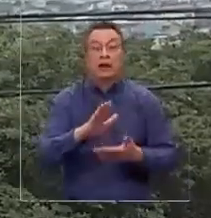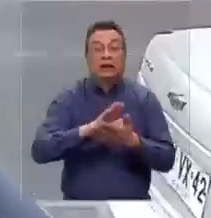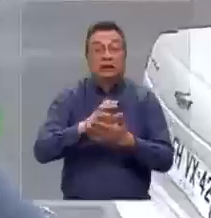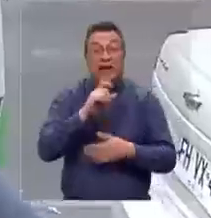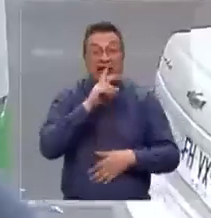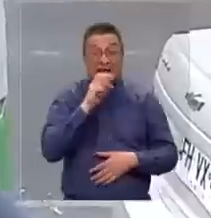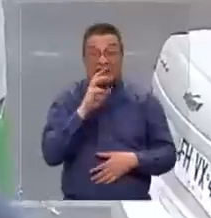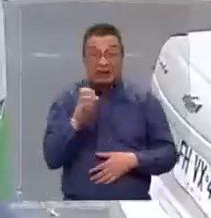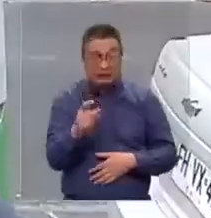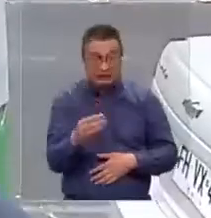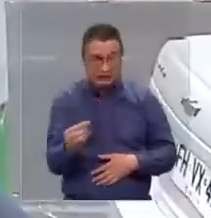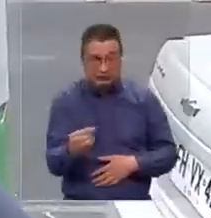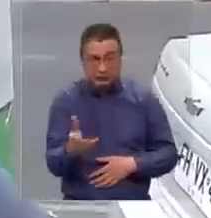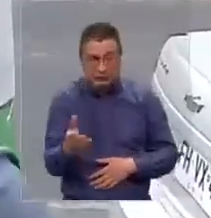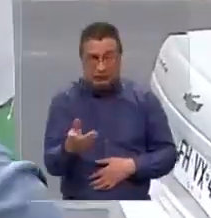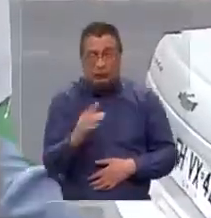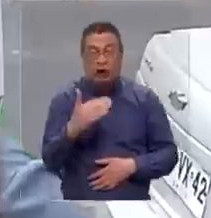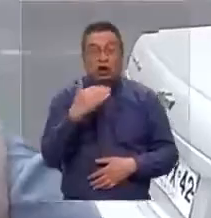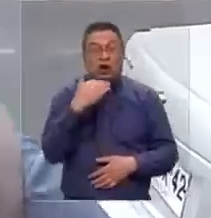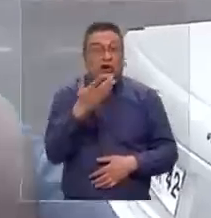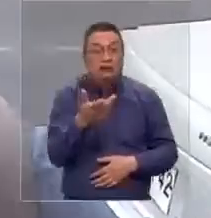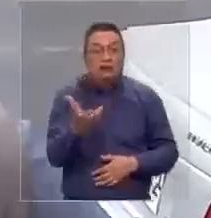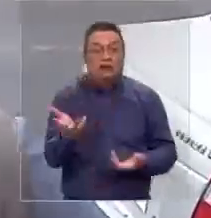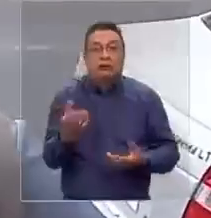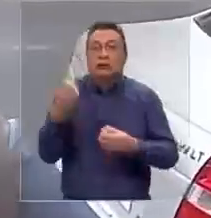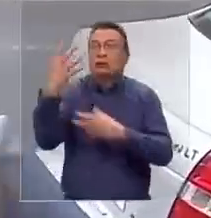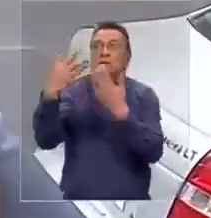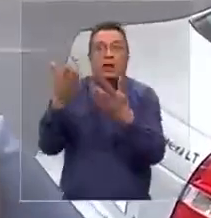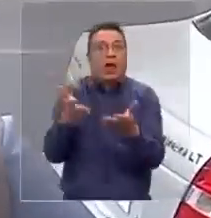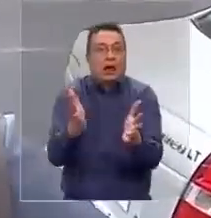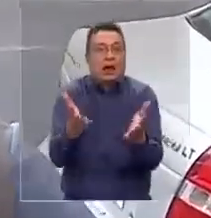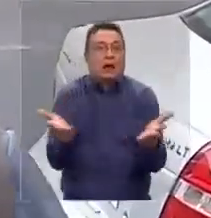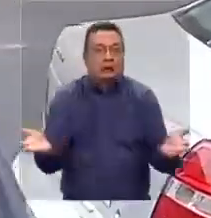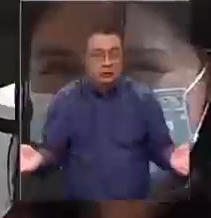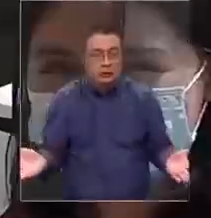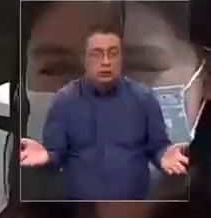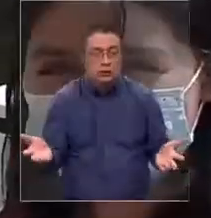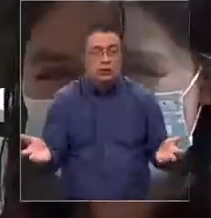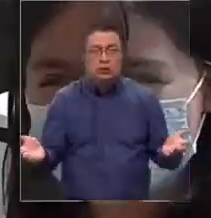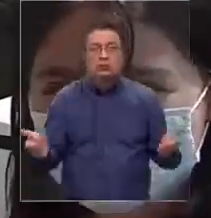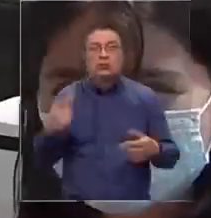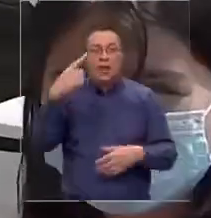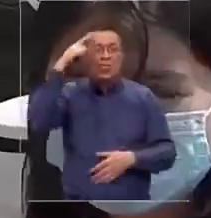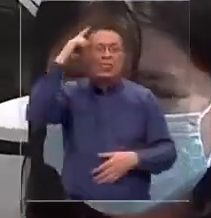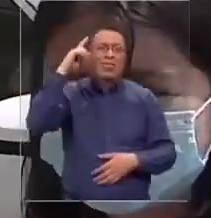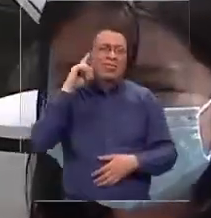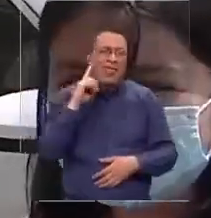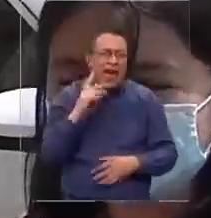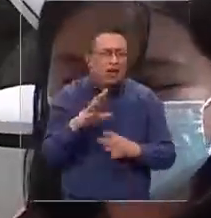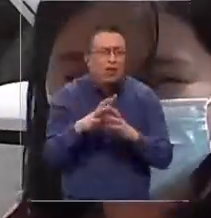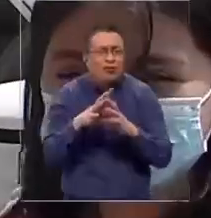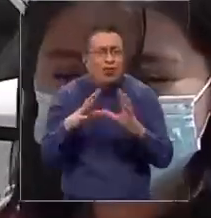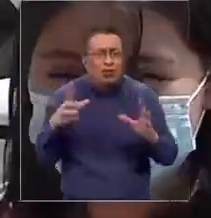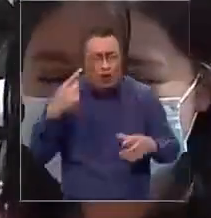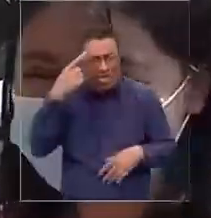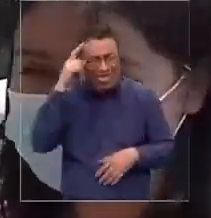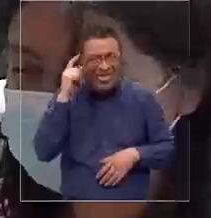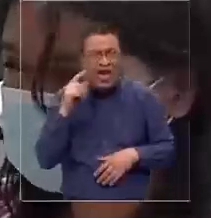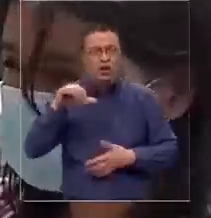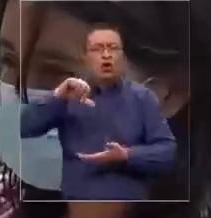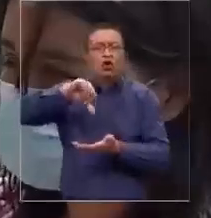cree que sirven de chatarra? Bueno, si no sirven para nada más, si no hay semáforo en las calles. Puede ser. Hace un daño tremendo a nuestra